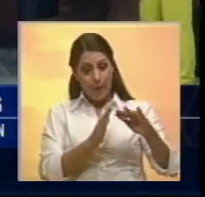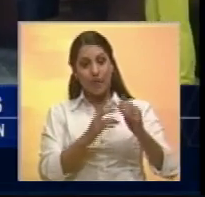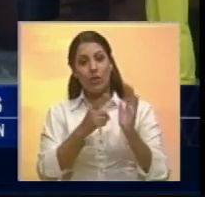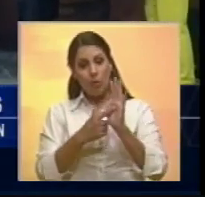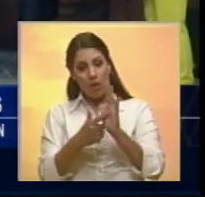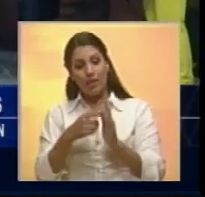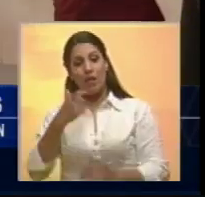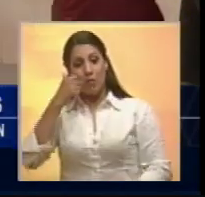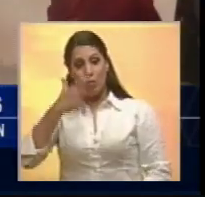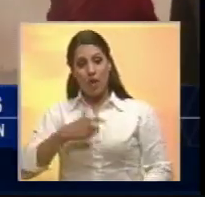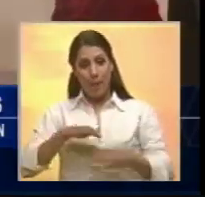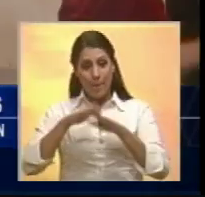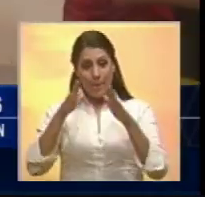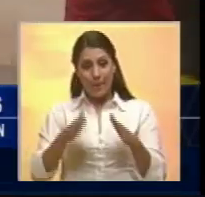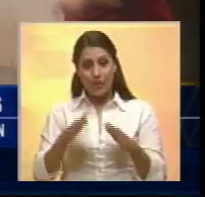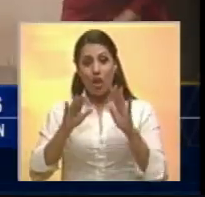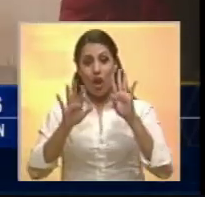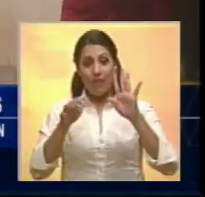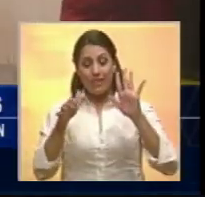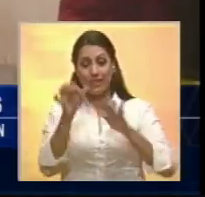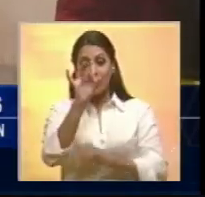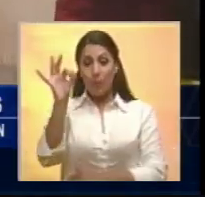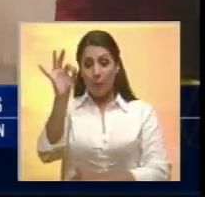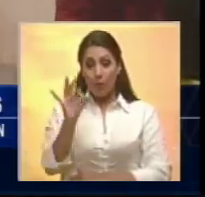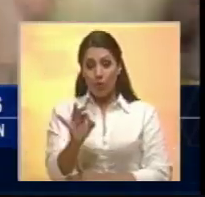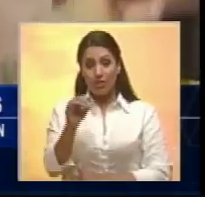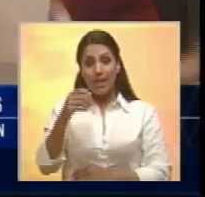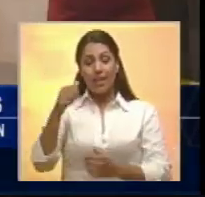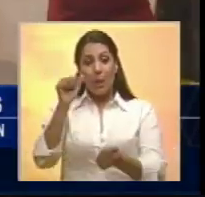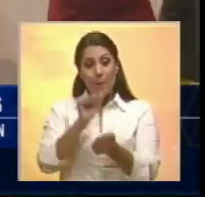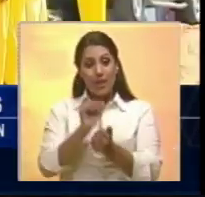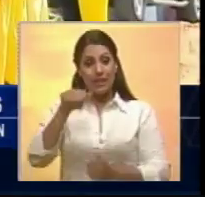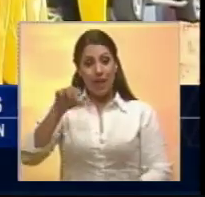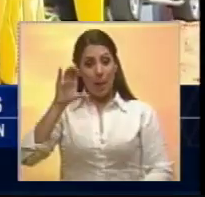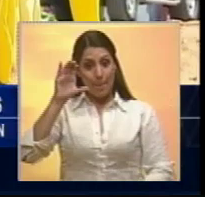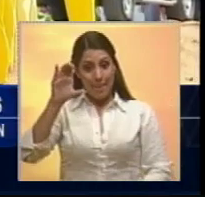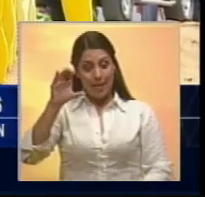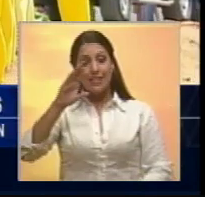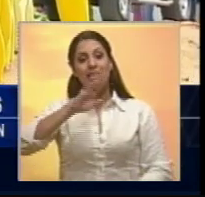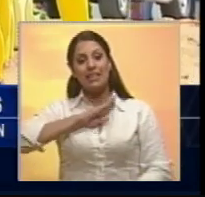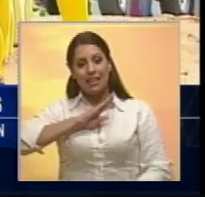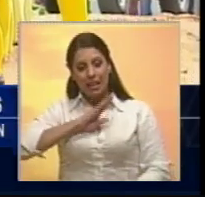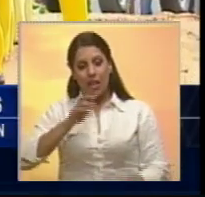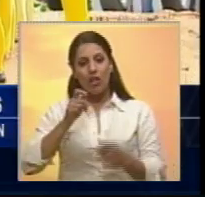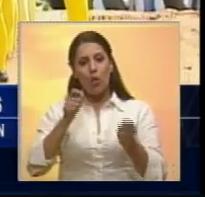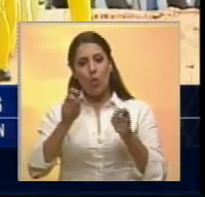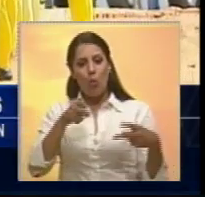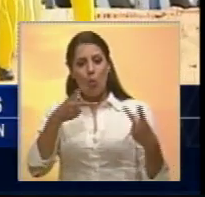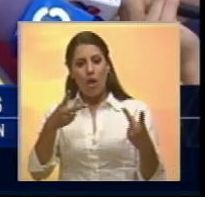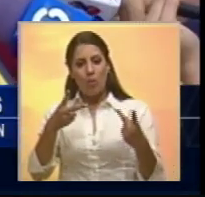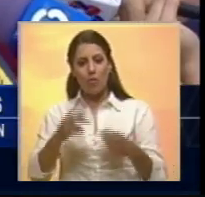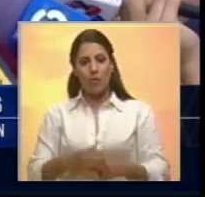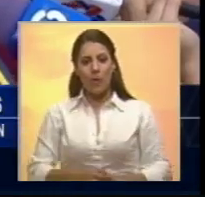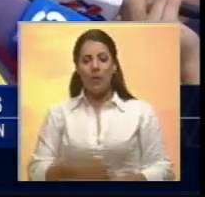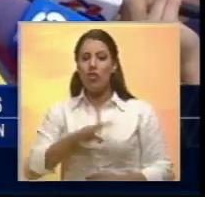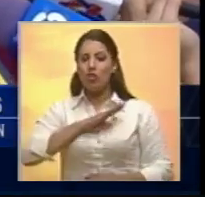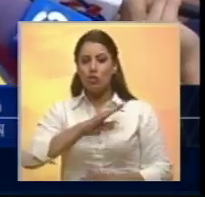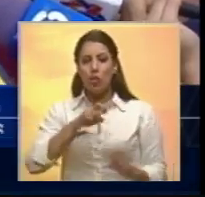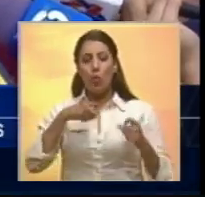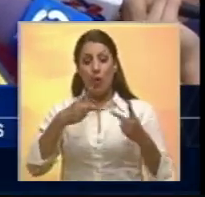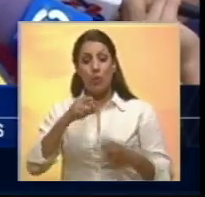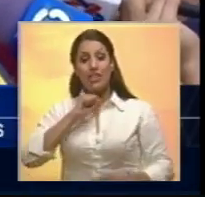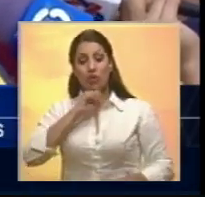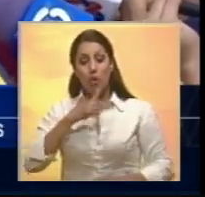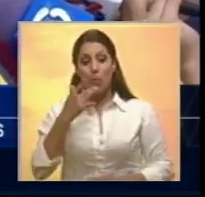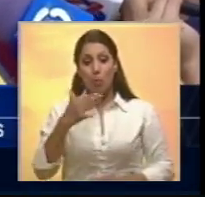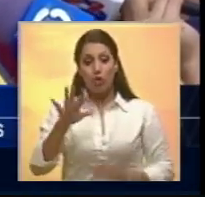destacó la titular ministerial que el 96% de las cárceles del país están bajo el nuevo régimen. Va a acontecer algo histórico